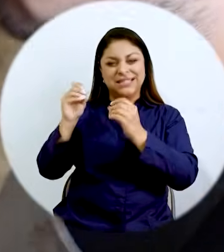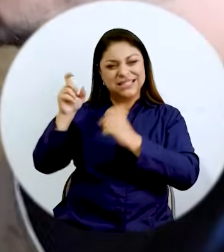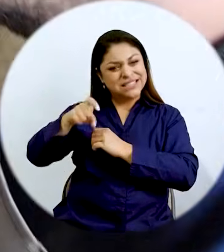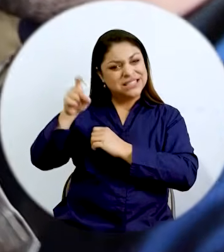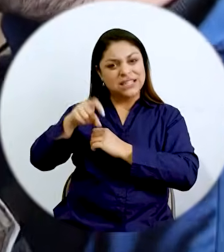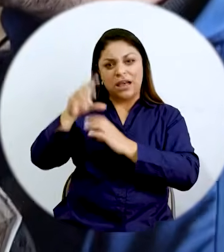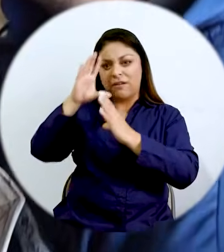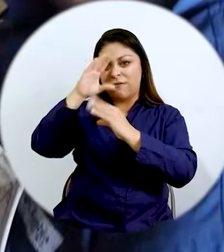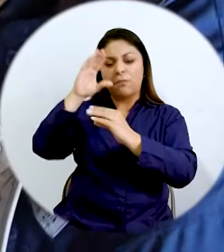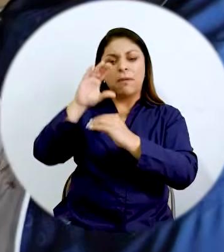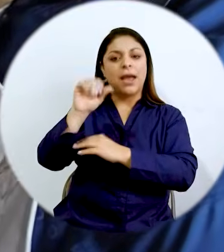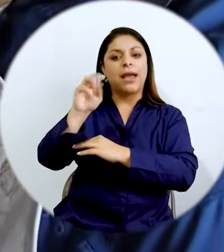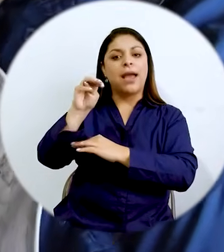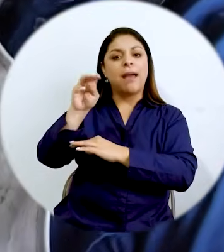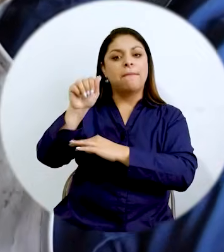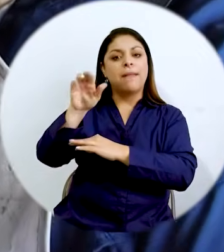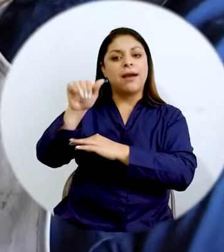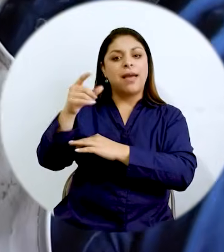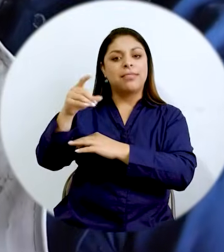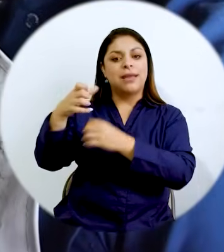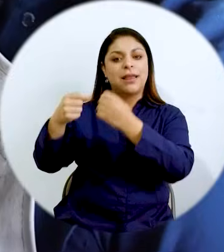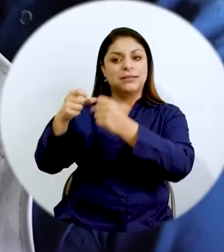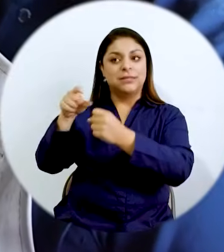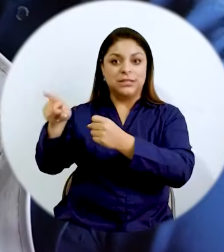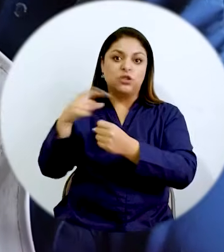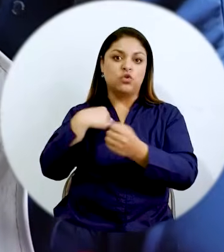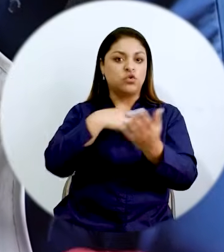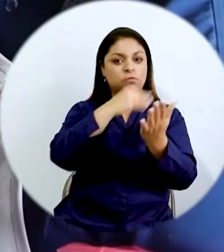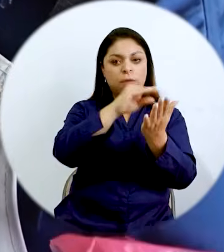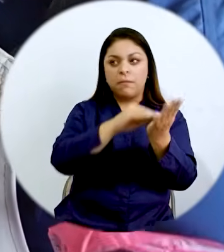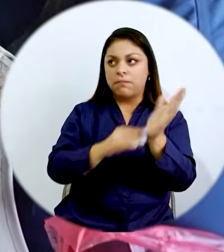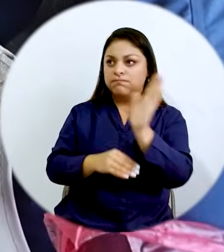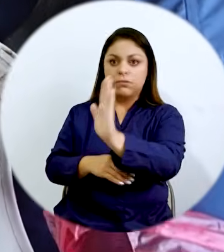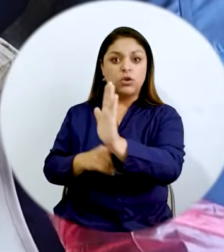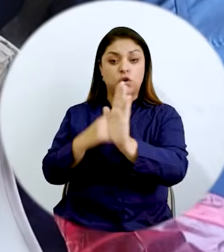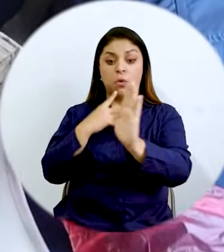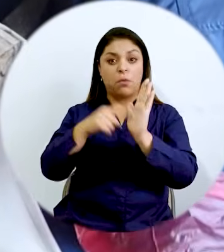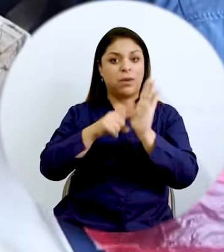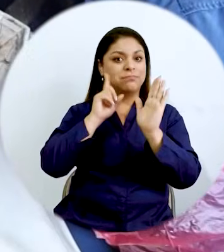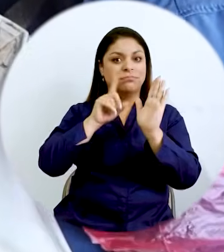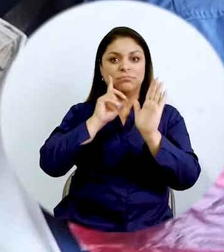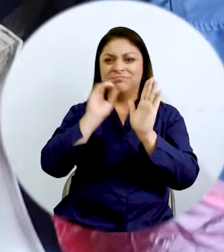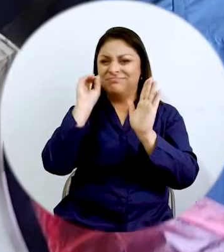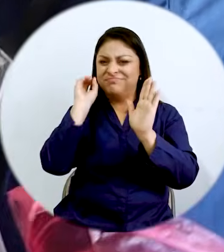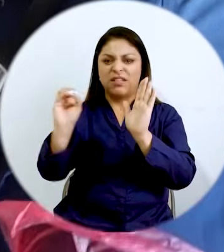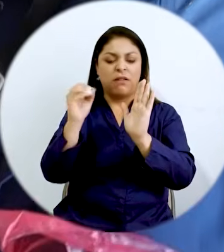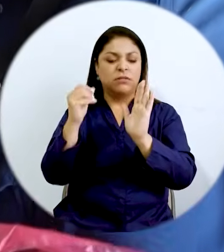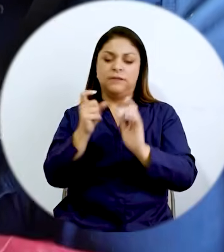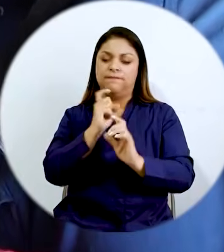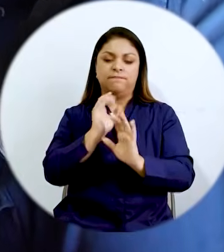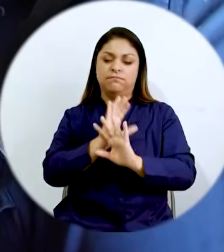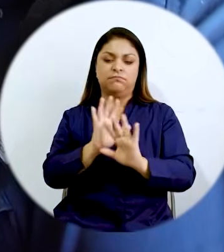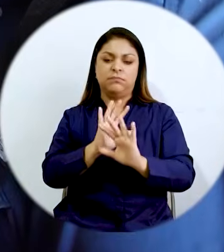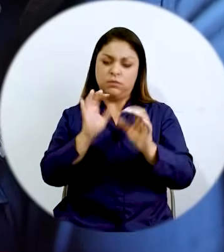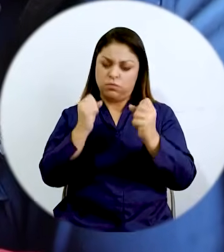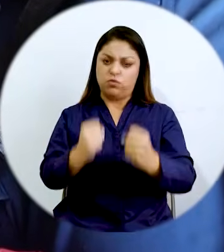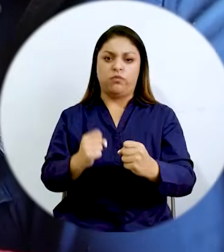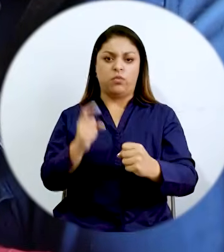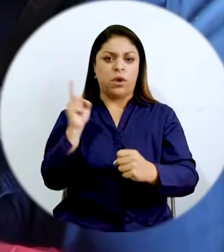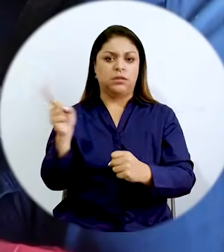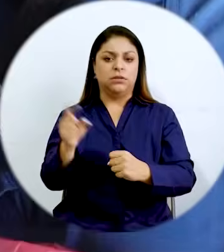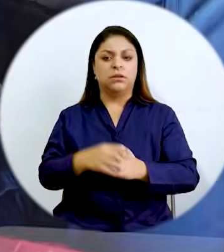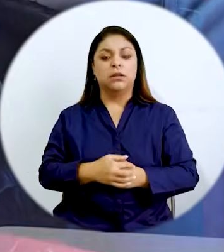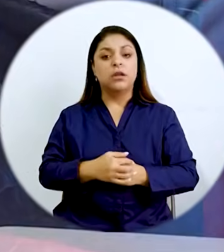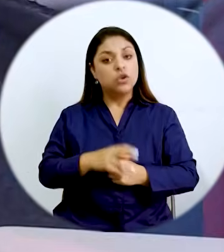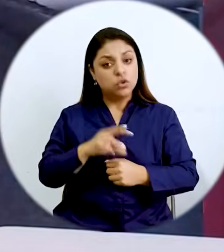muy robusto como una base de datos. O sea, es muy robusto, usted no lo puede engañar fácilmente. Ese punto es importante, no